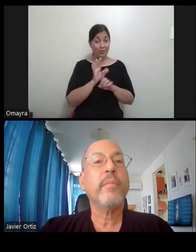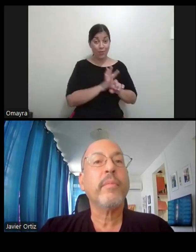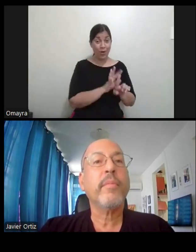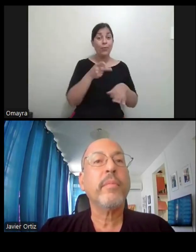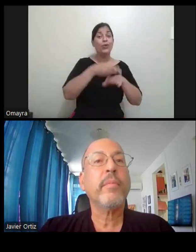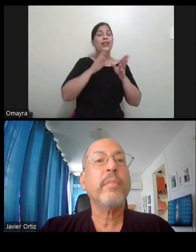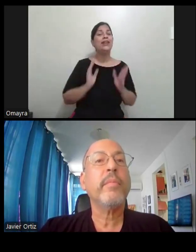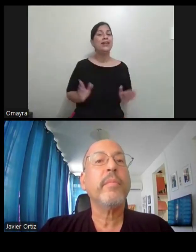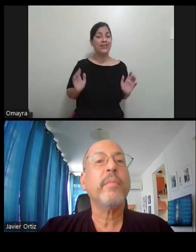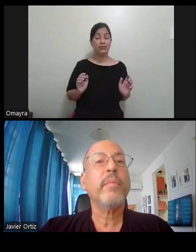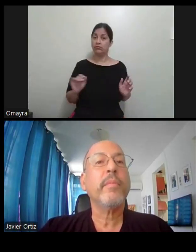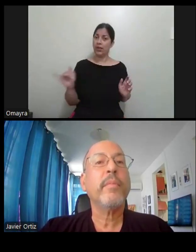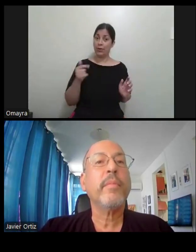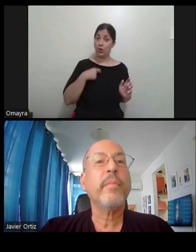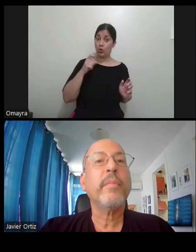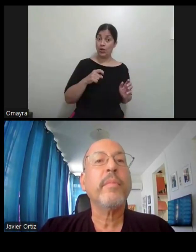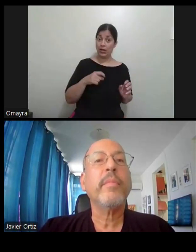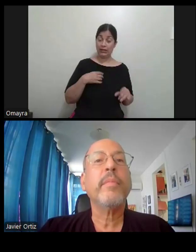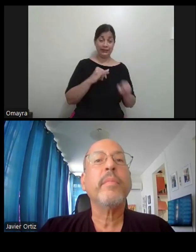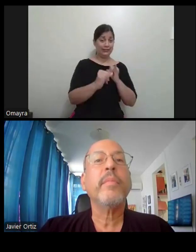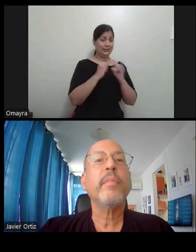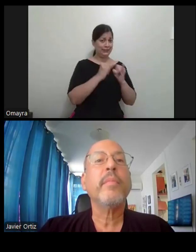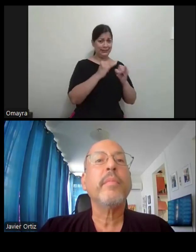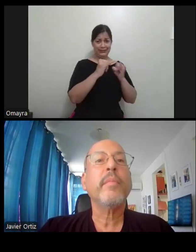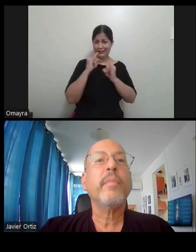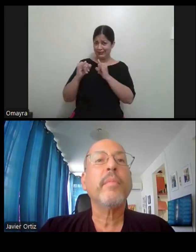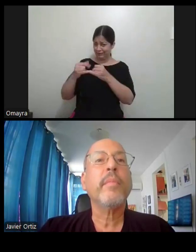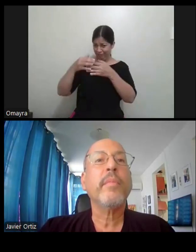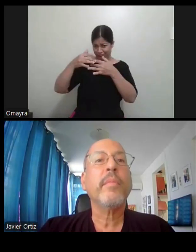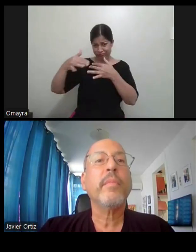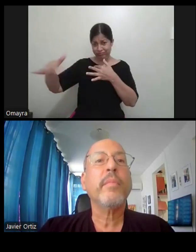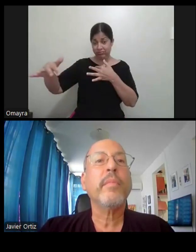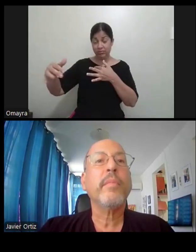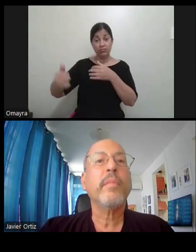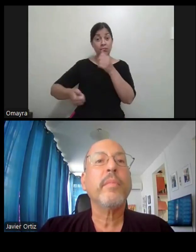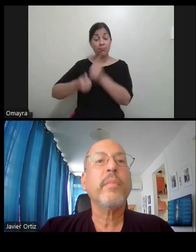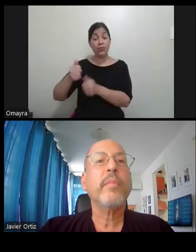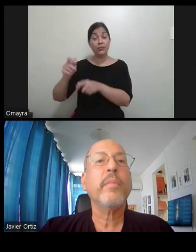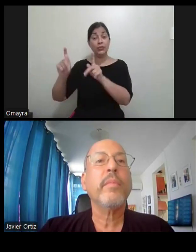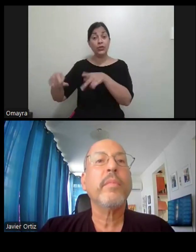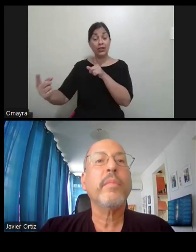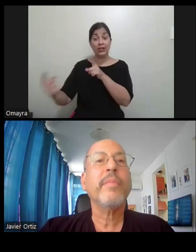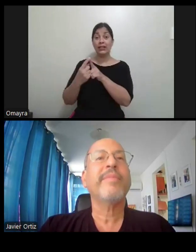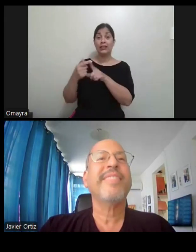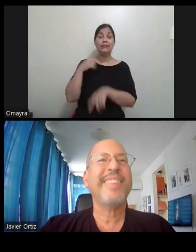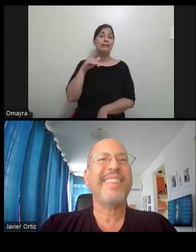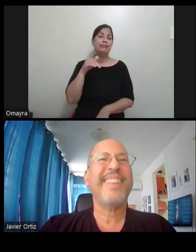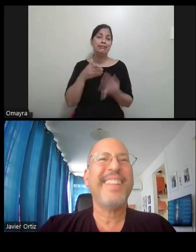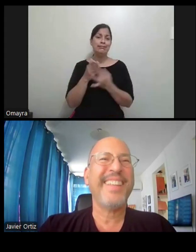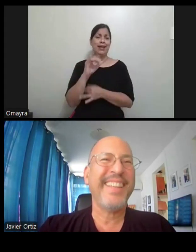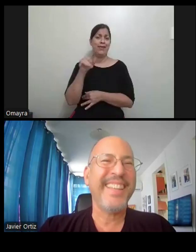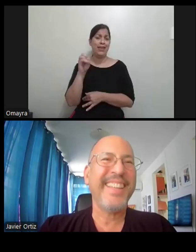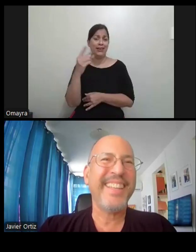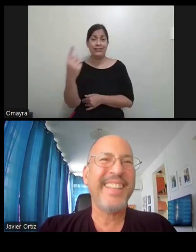que yo tuve que hacer sobre 100 entrevistas y muchos de los contactos, Javier era el que lo tenía. Javier, tengo que entrevistar a fulano, ¿y cómo